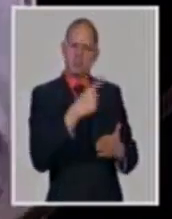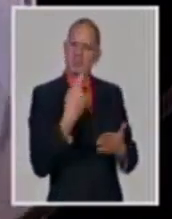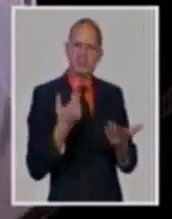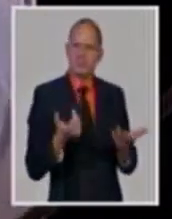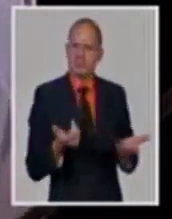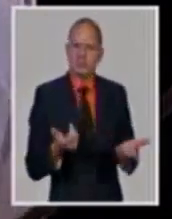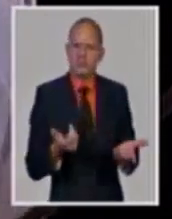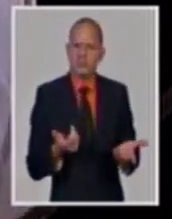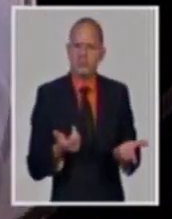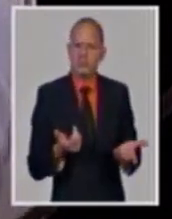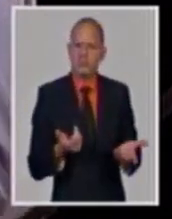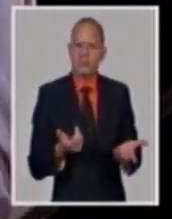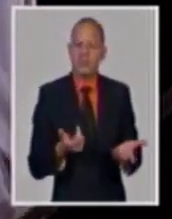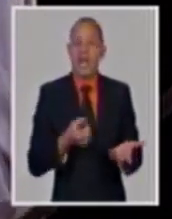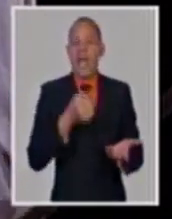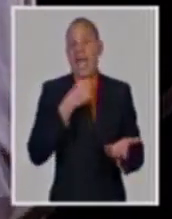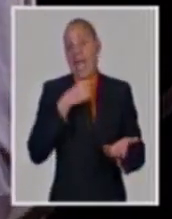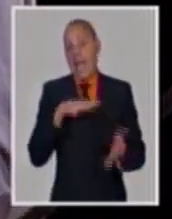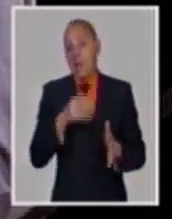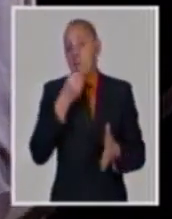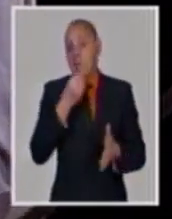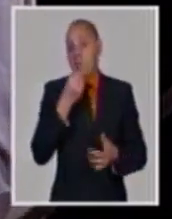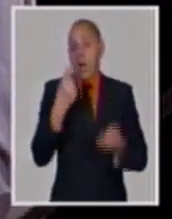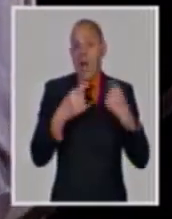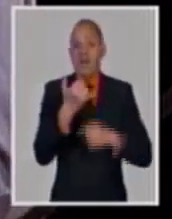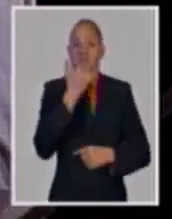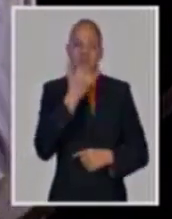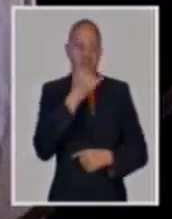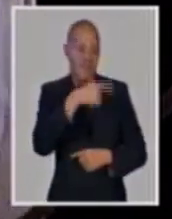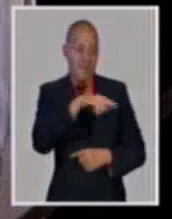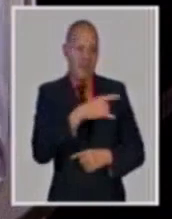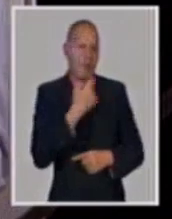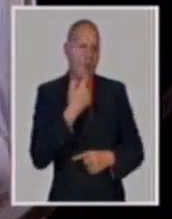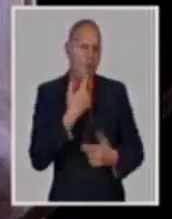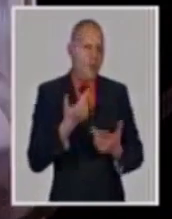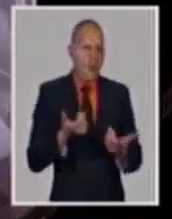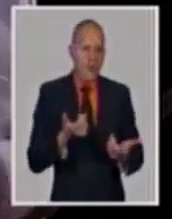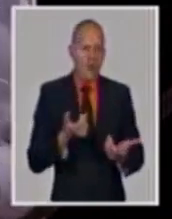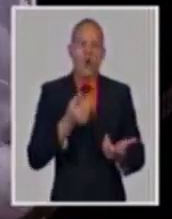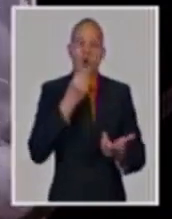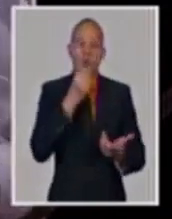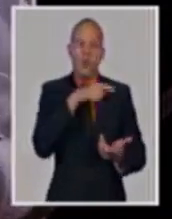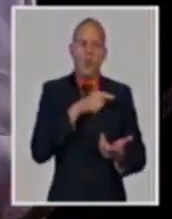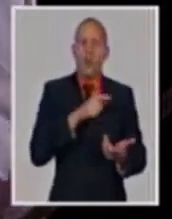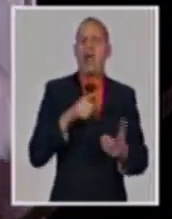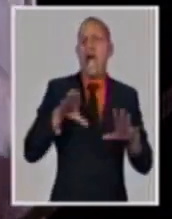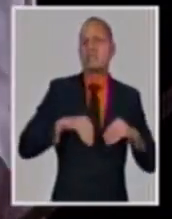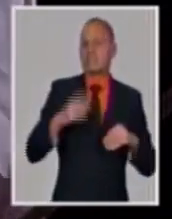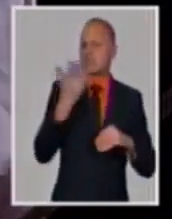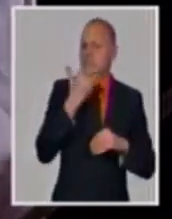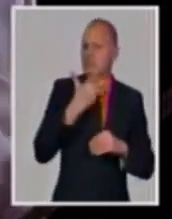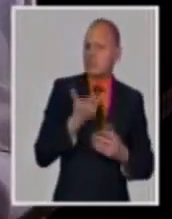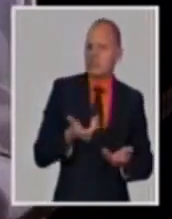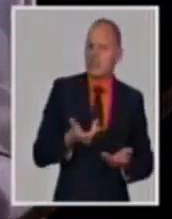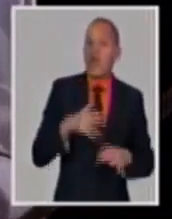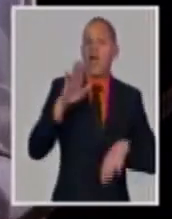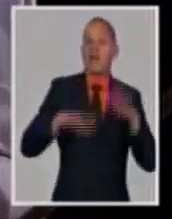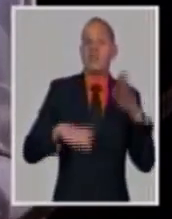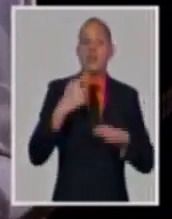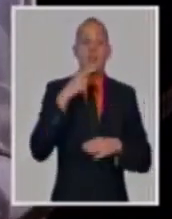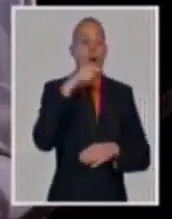puede, no hubiera ninguna afectación producto de esta medida y que fuera asumida a partir de los